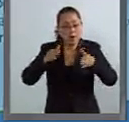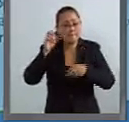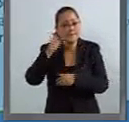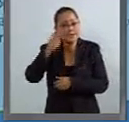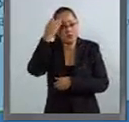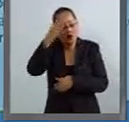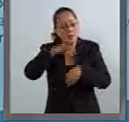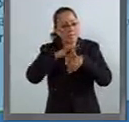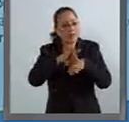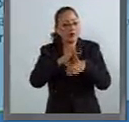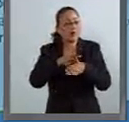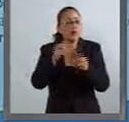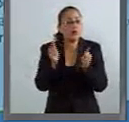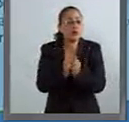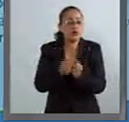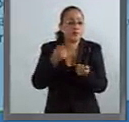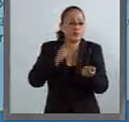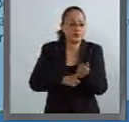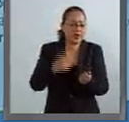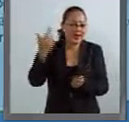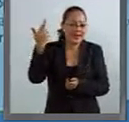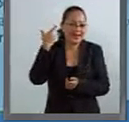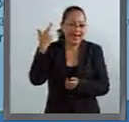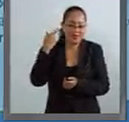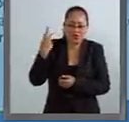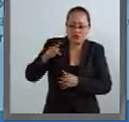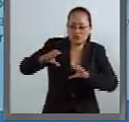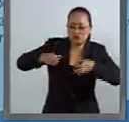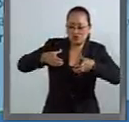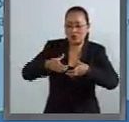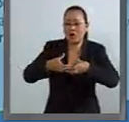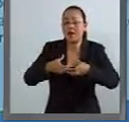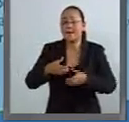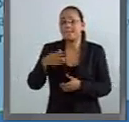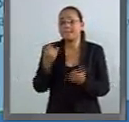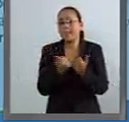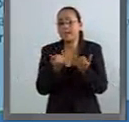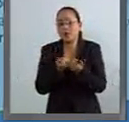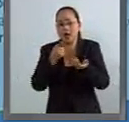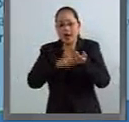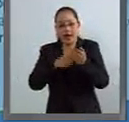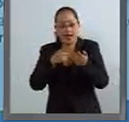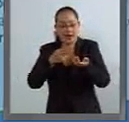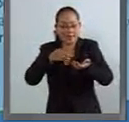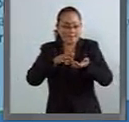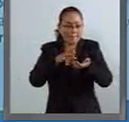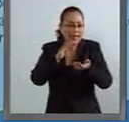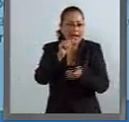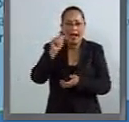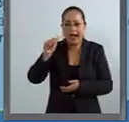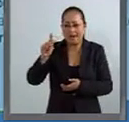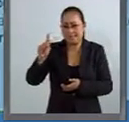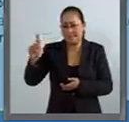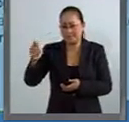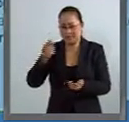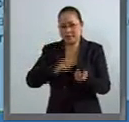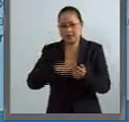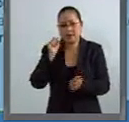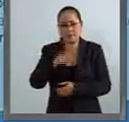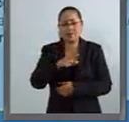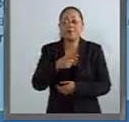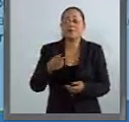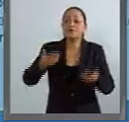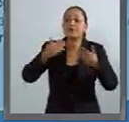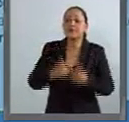vivo y a través de la radio del Congreso. Cuentan también con aplicaciones móviles. En el caso de Cuba, y estoy mencionando